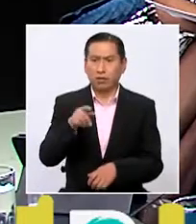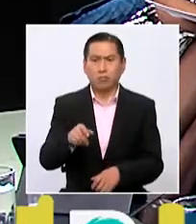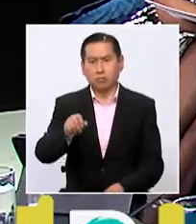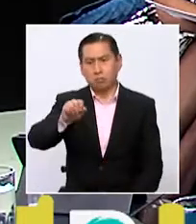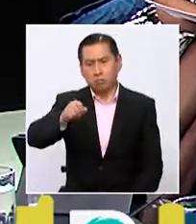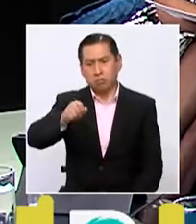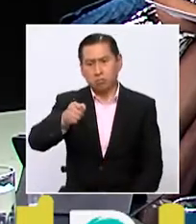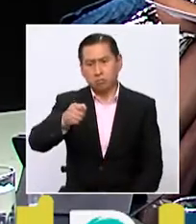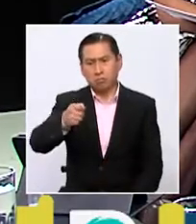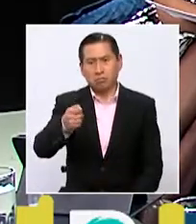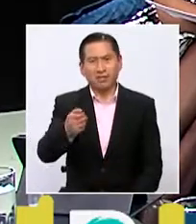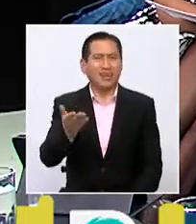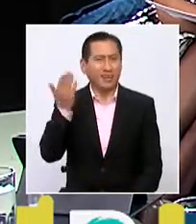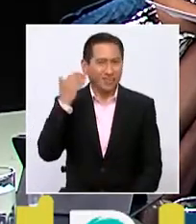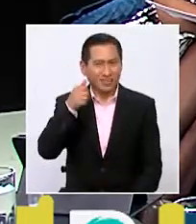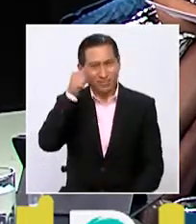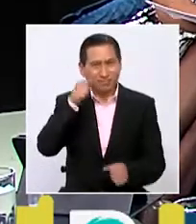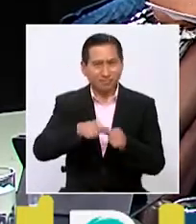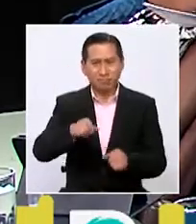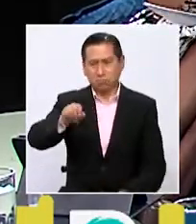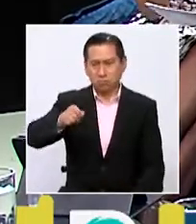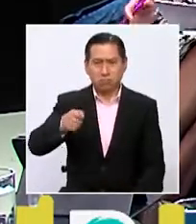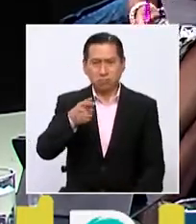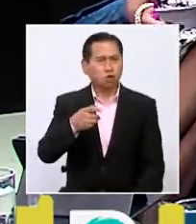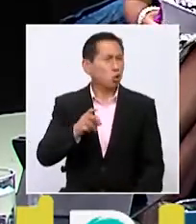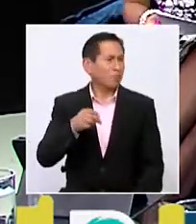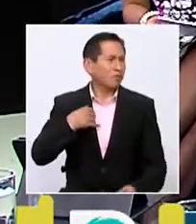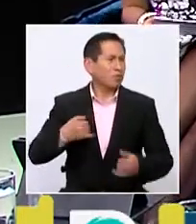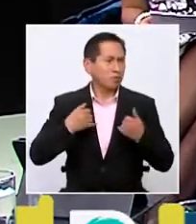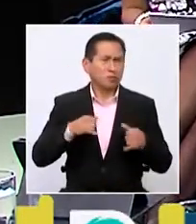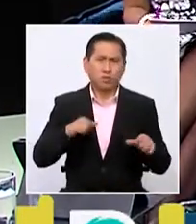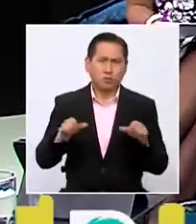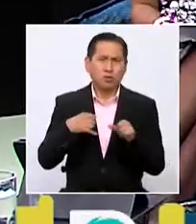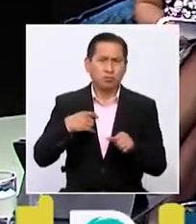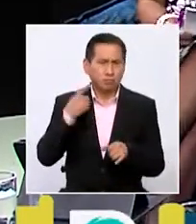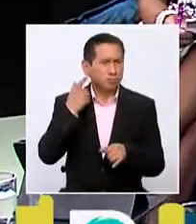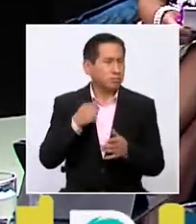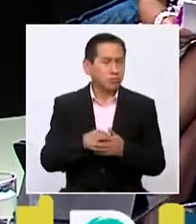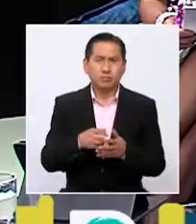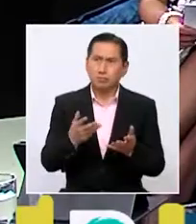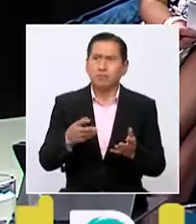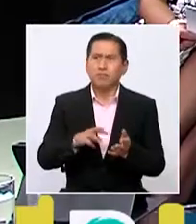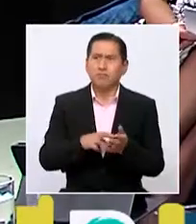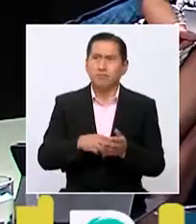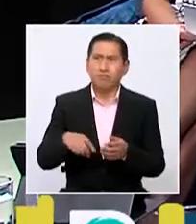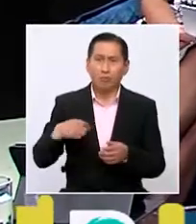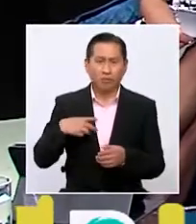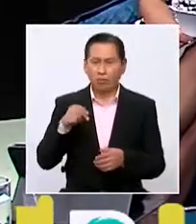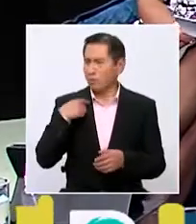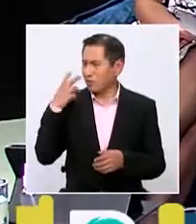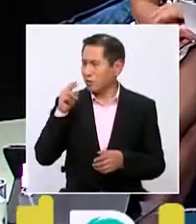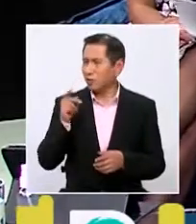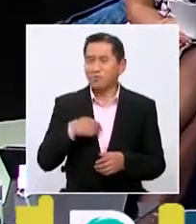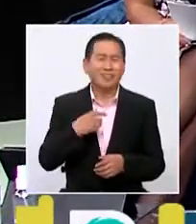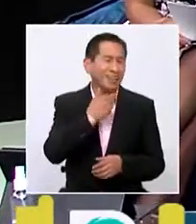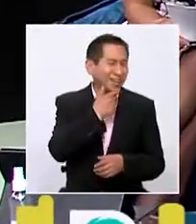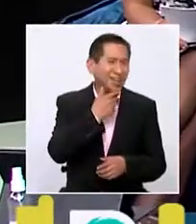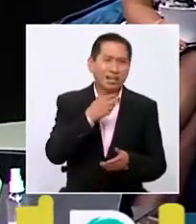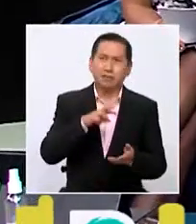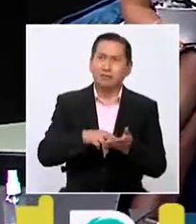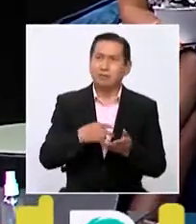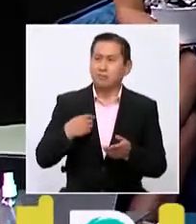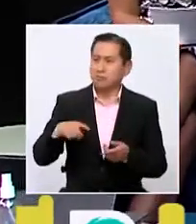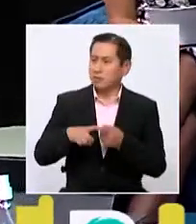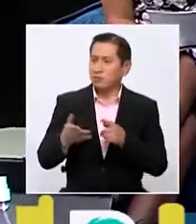mano, trac, trac, trac. A lo mejor tú eres muy joven. Sí, no, yo también agarré. No te preocupes. Tú confíjate, pensé sí, que sí. No. Me imagino que mis